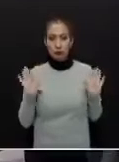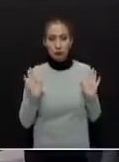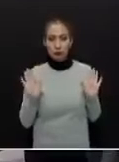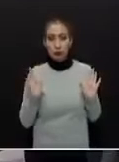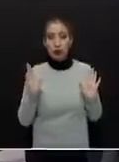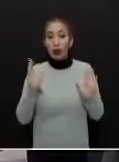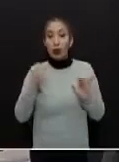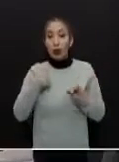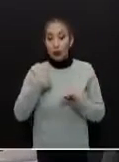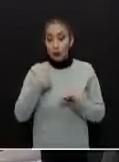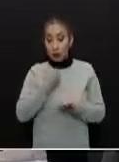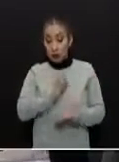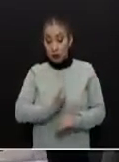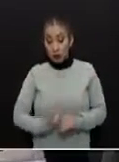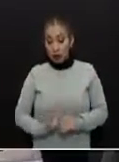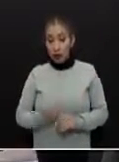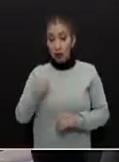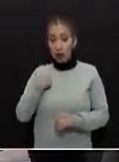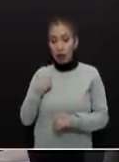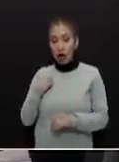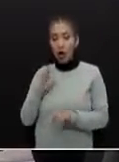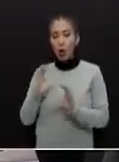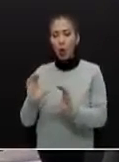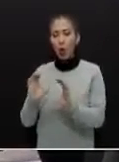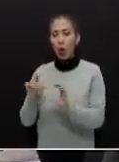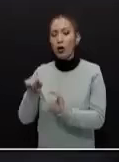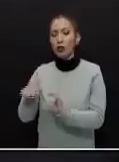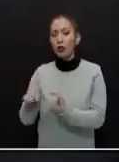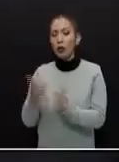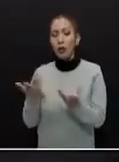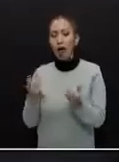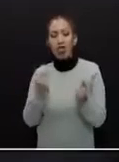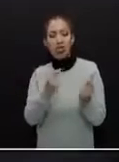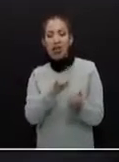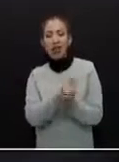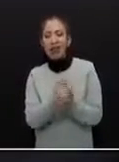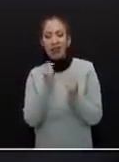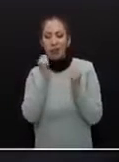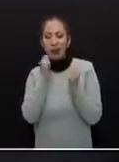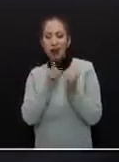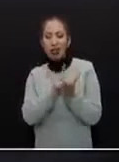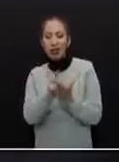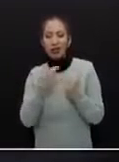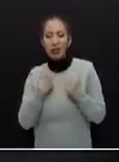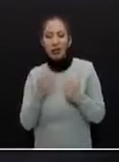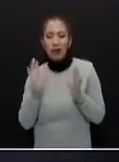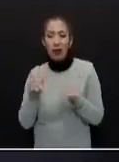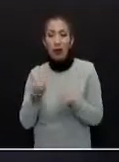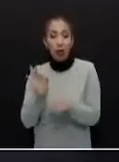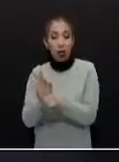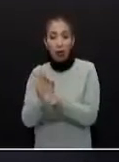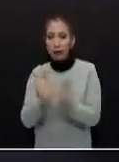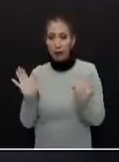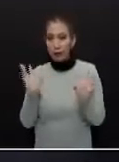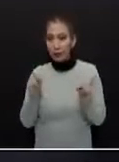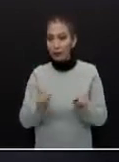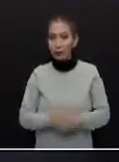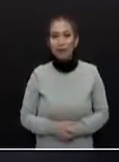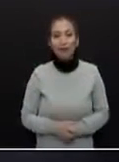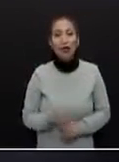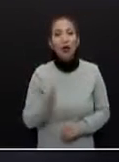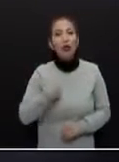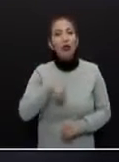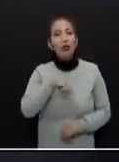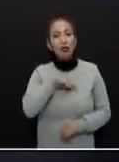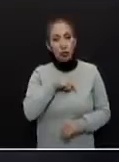a proteger a quienes violen los derechos humanos. Vamos